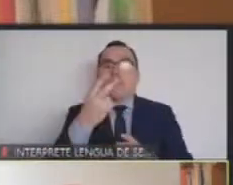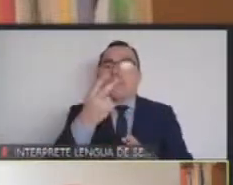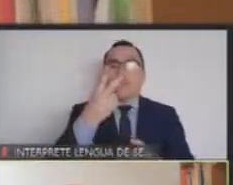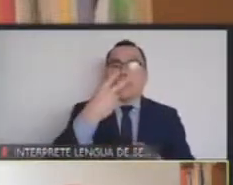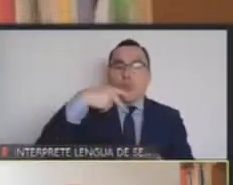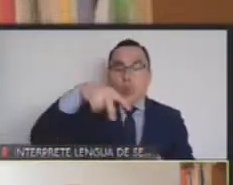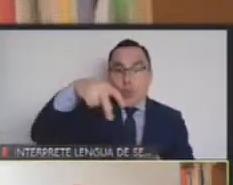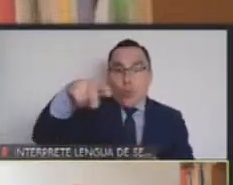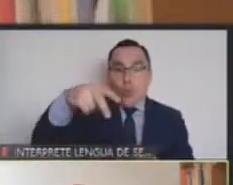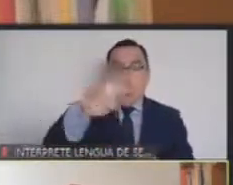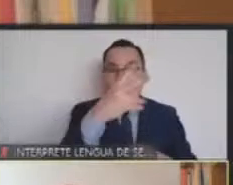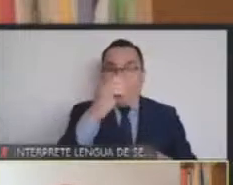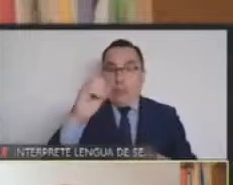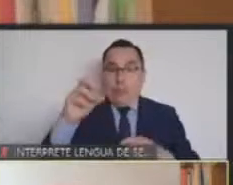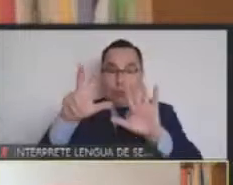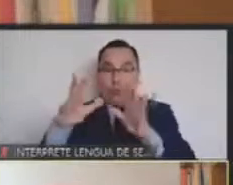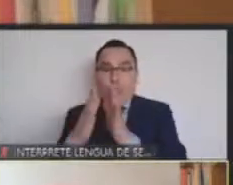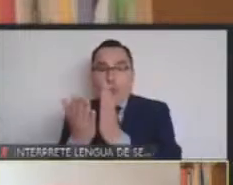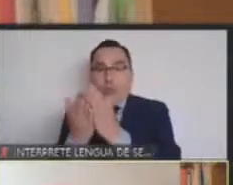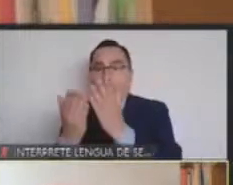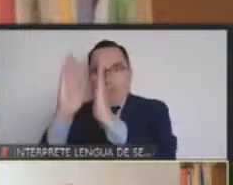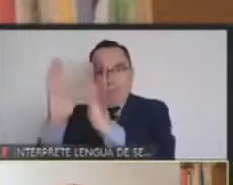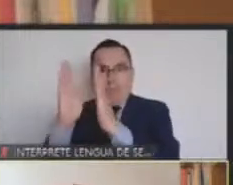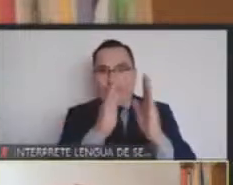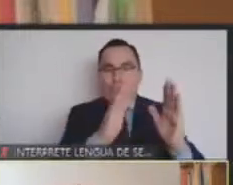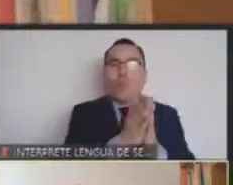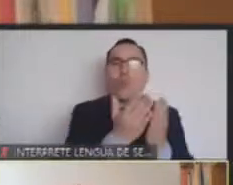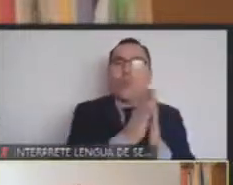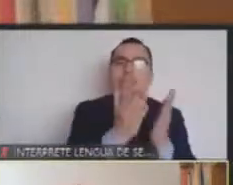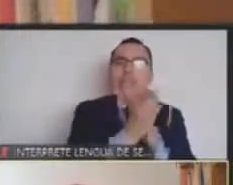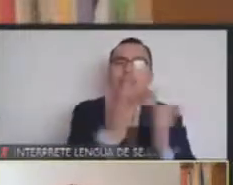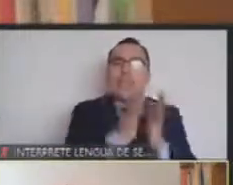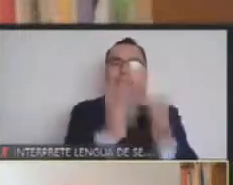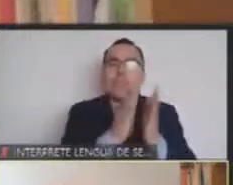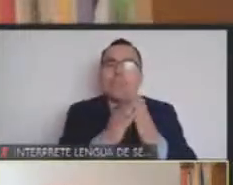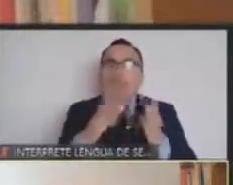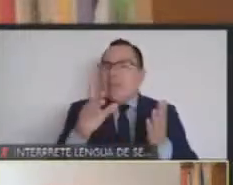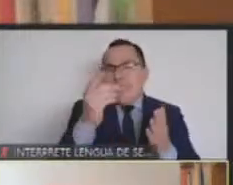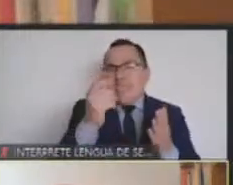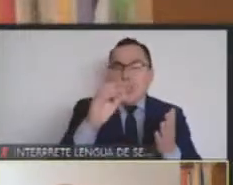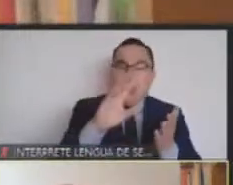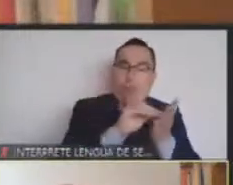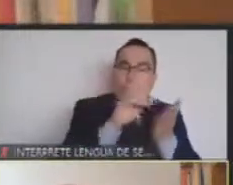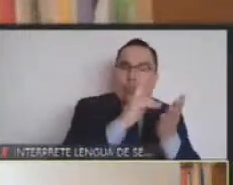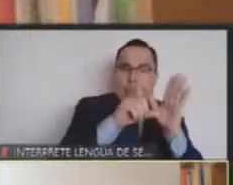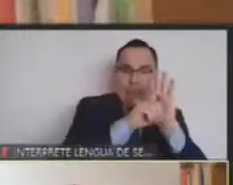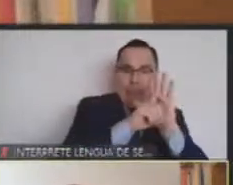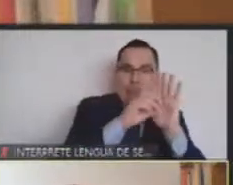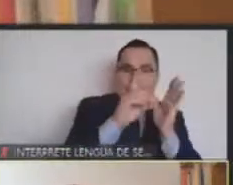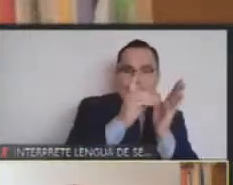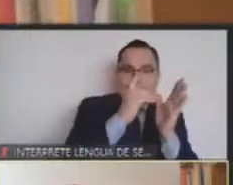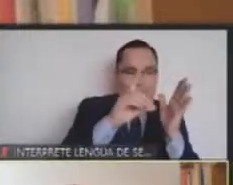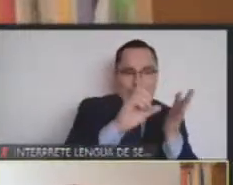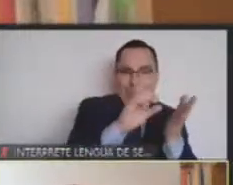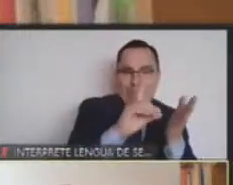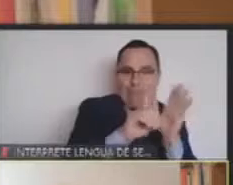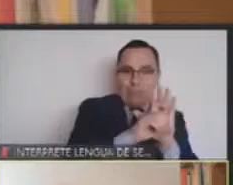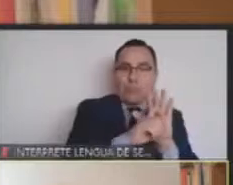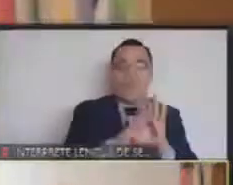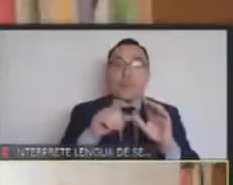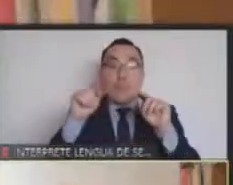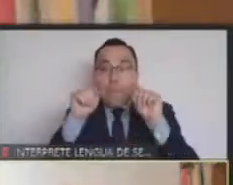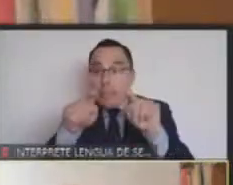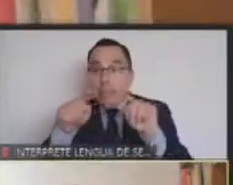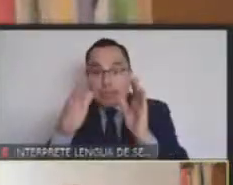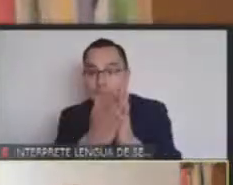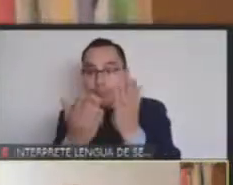de 2008, con posterioridad incluso al Código Iberoamericano. Las consideraciones